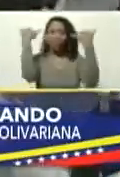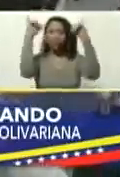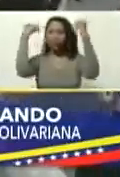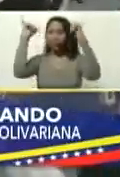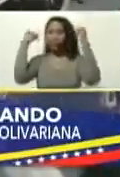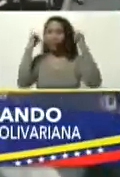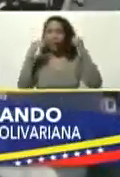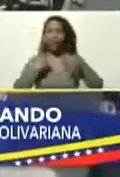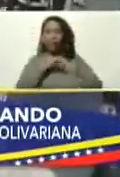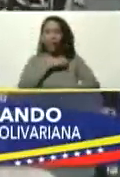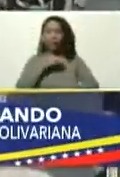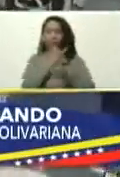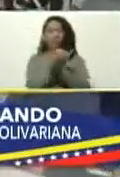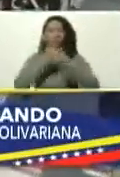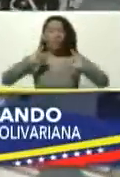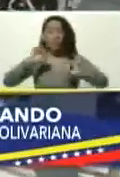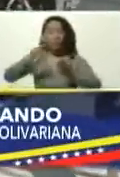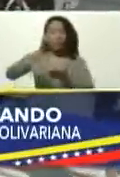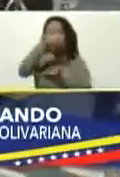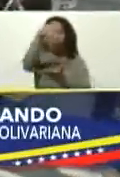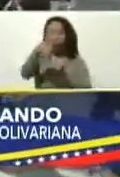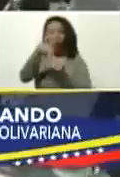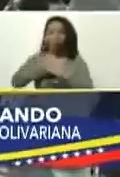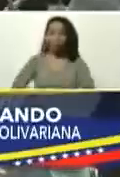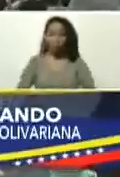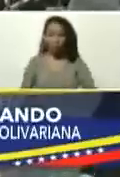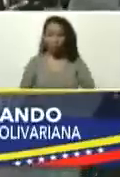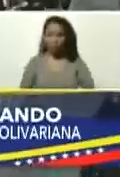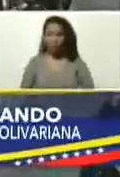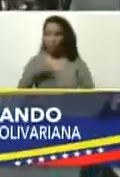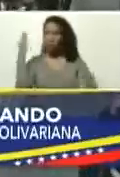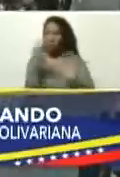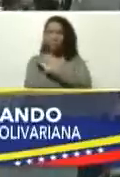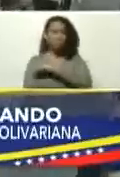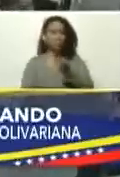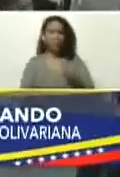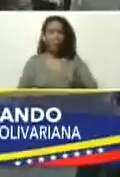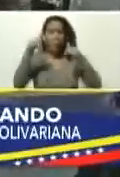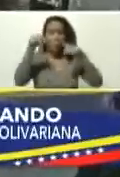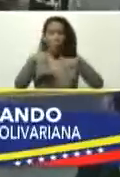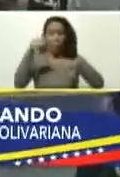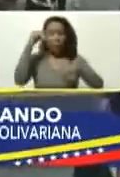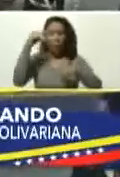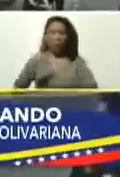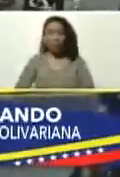de nuestra independencia nacional. Y sobre todo un día como hoy,